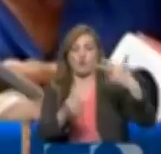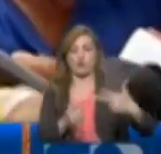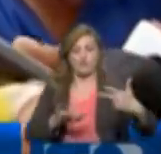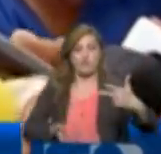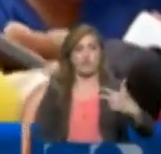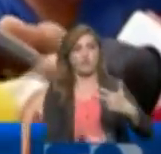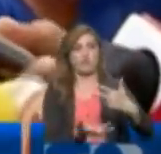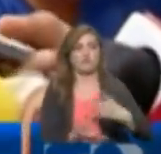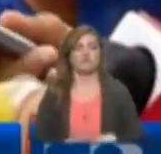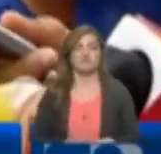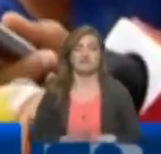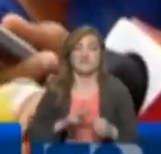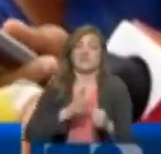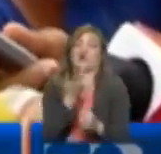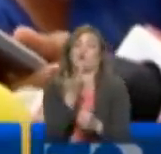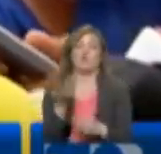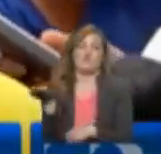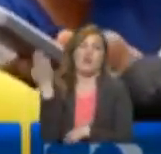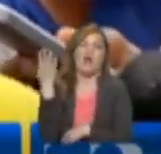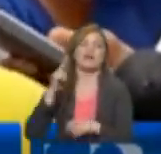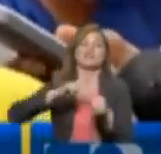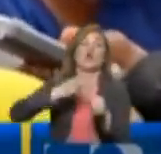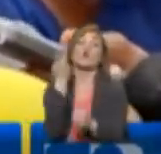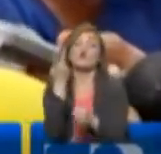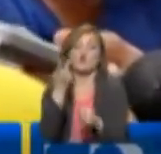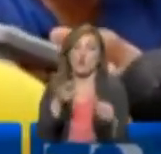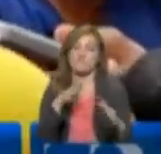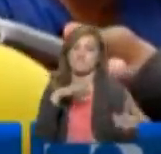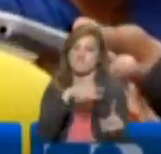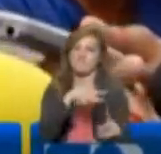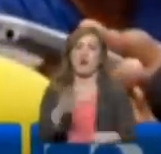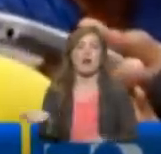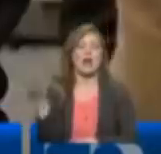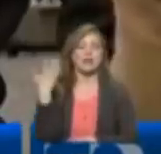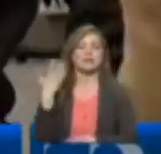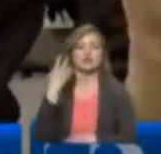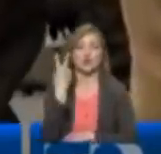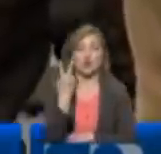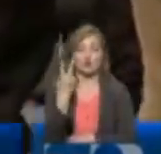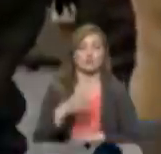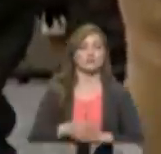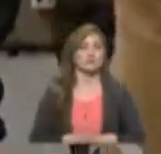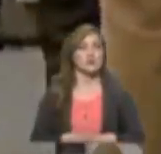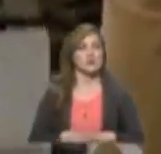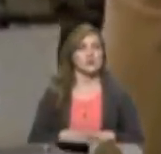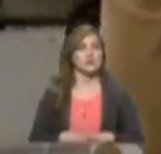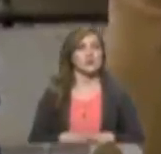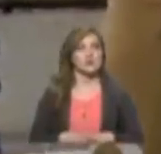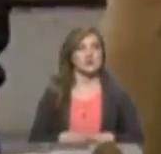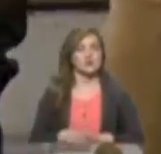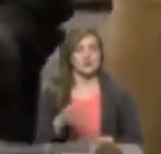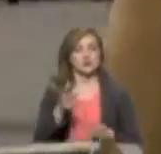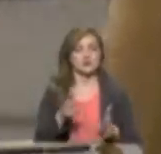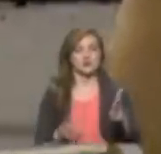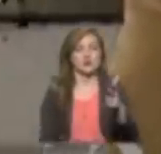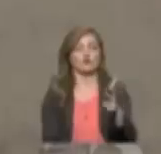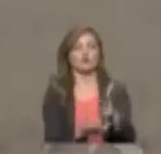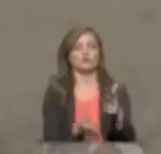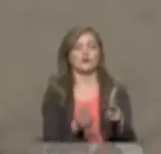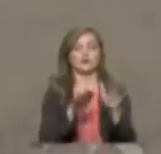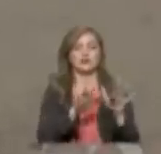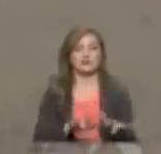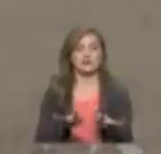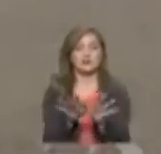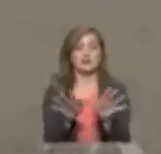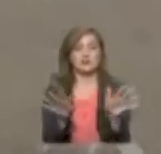hubieron dos explosiones aquí mismo en la facultad de medicina el vehículo donde se presume explotó la bomba pertenece a la